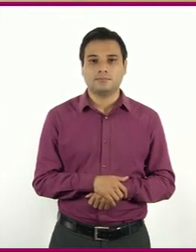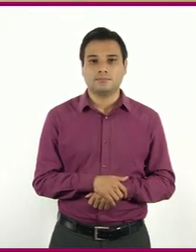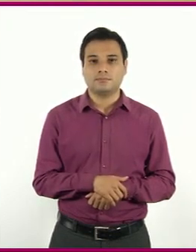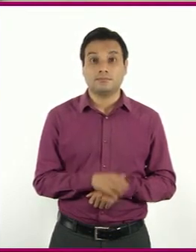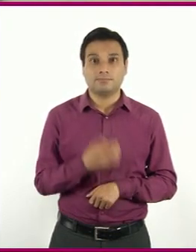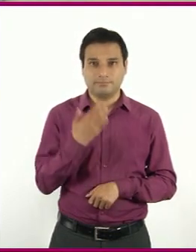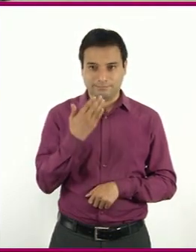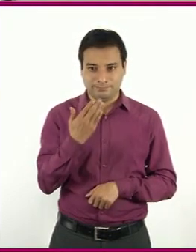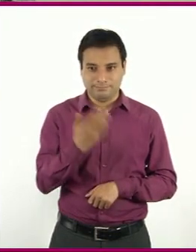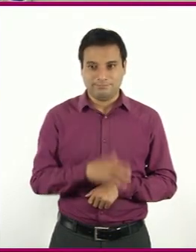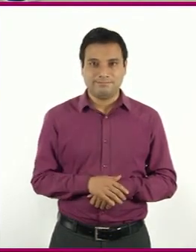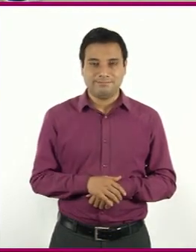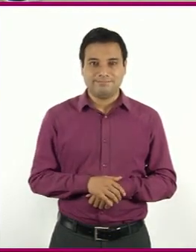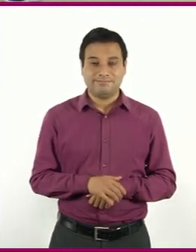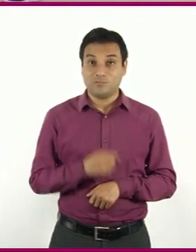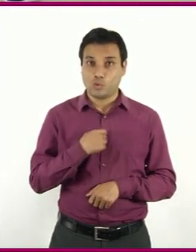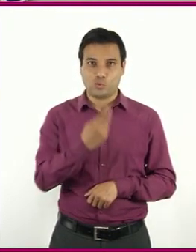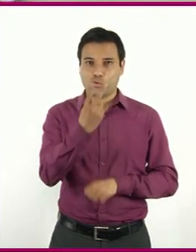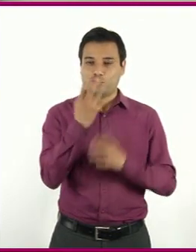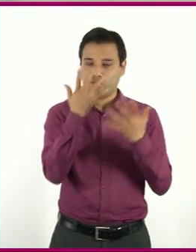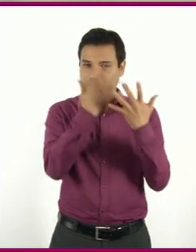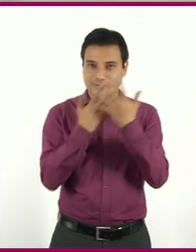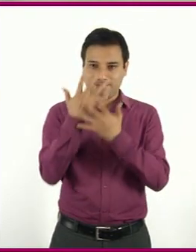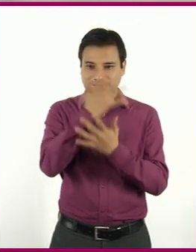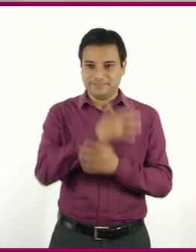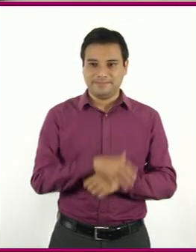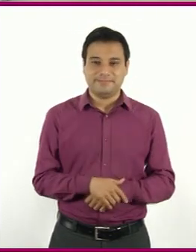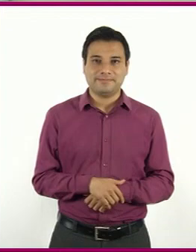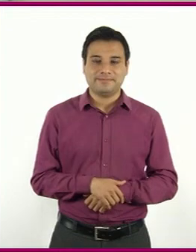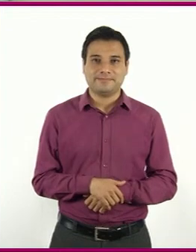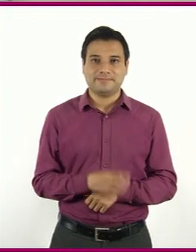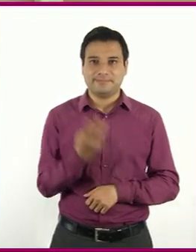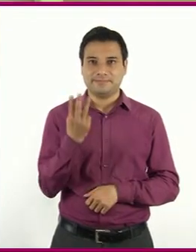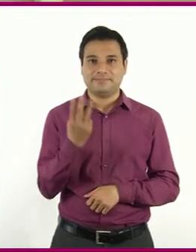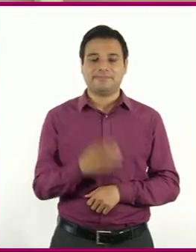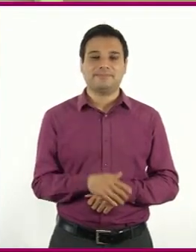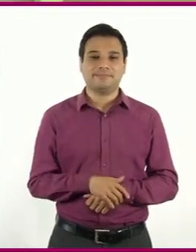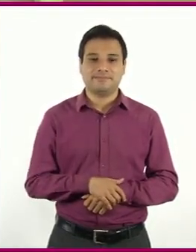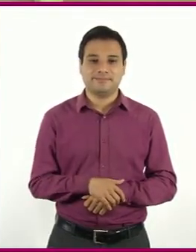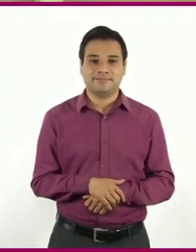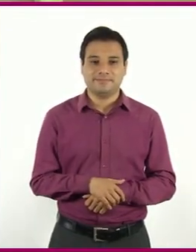Bien. Siempre me equivoco con esa. Con el dos y el tres. Sí. Tres.